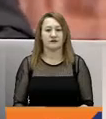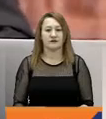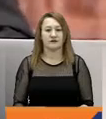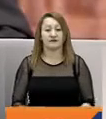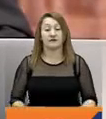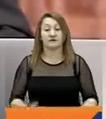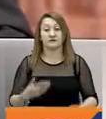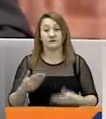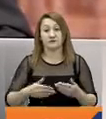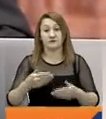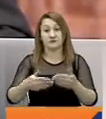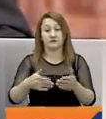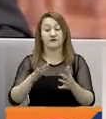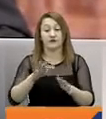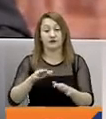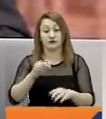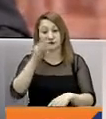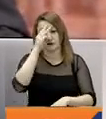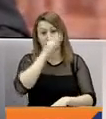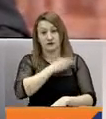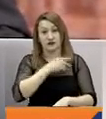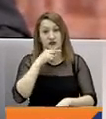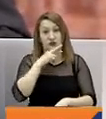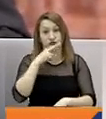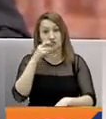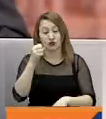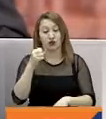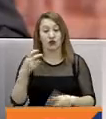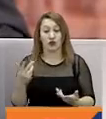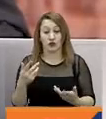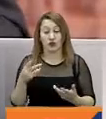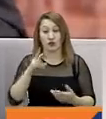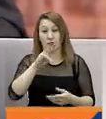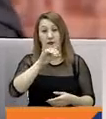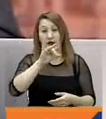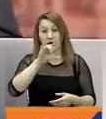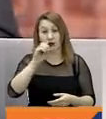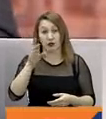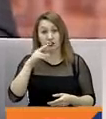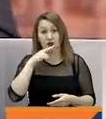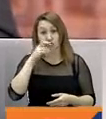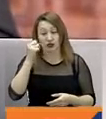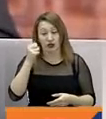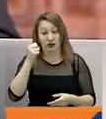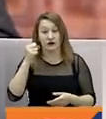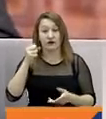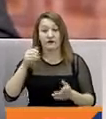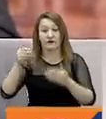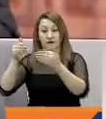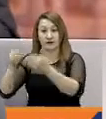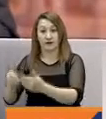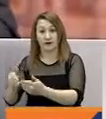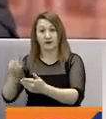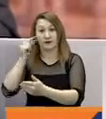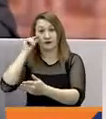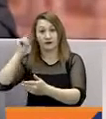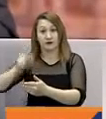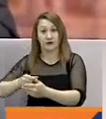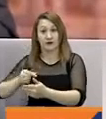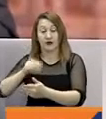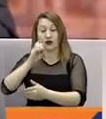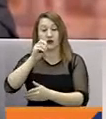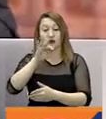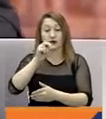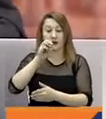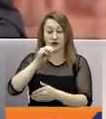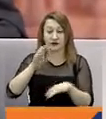Mientras avanza el despliegue militar ruso en Bielorrusia y en la frontera con Ucrania, el secretario general de la OTAN, precisamente en rueda de prensa con